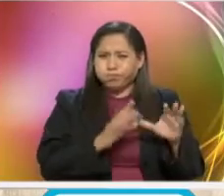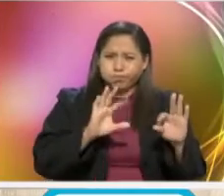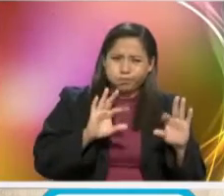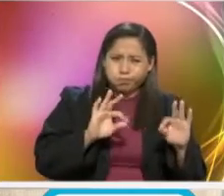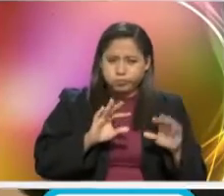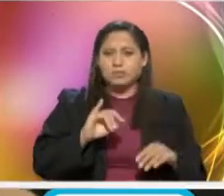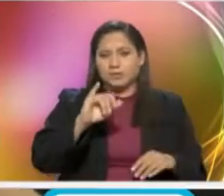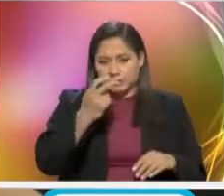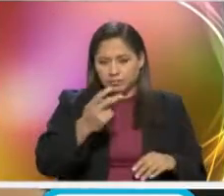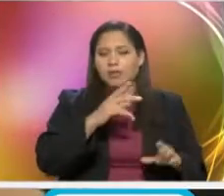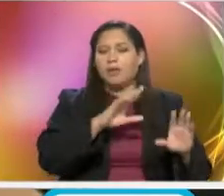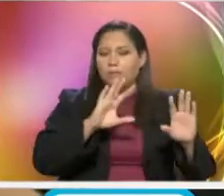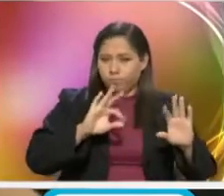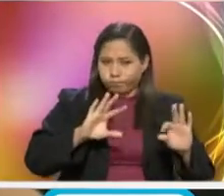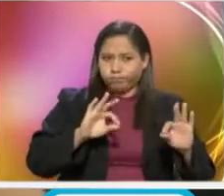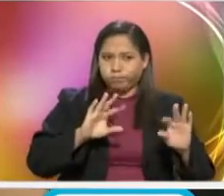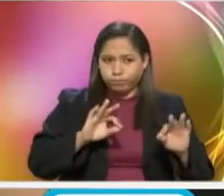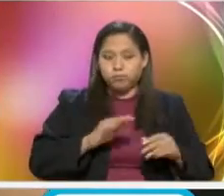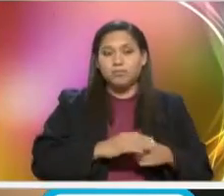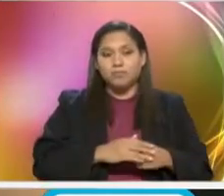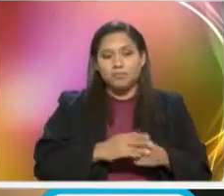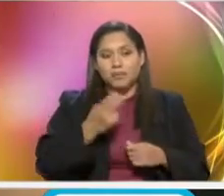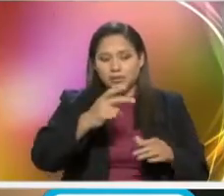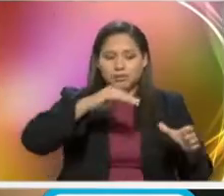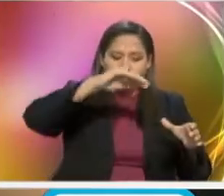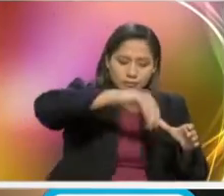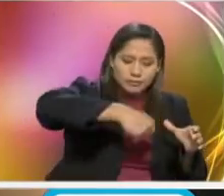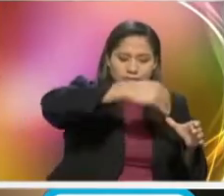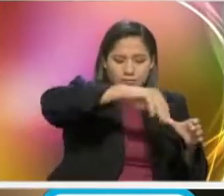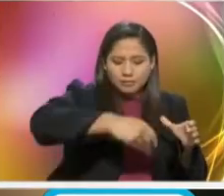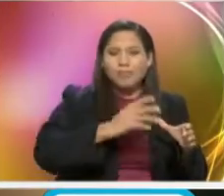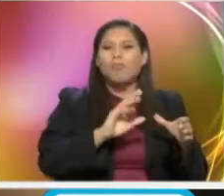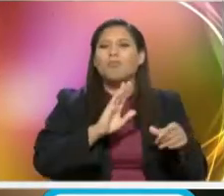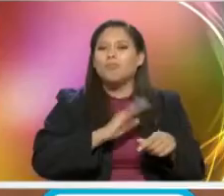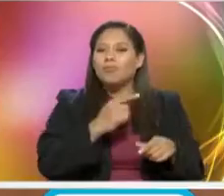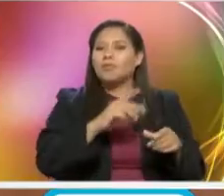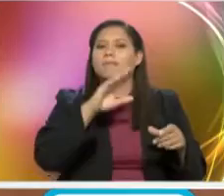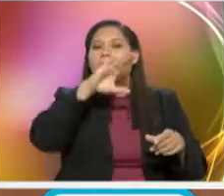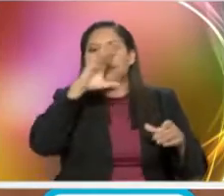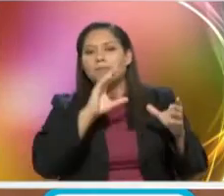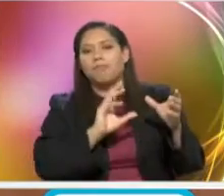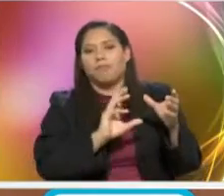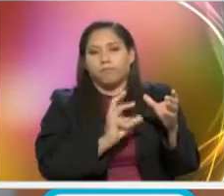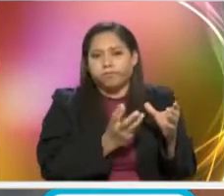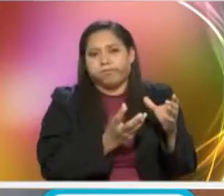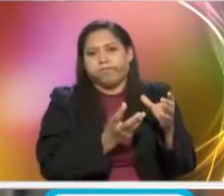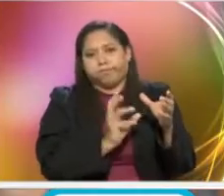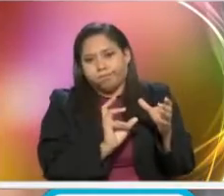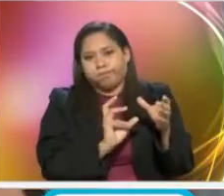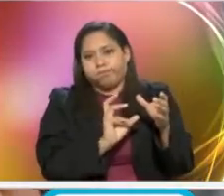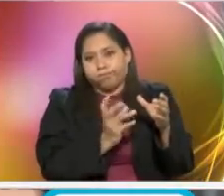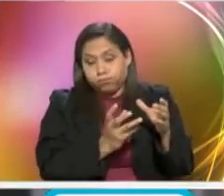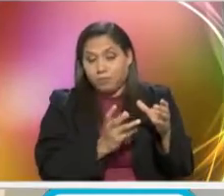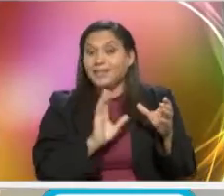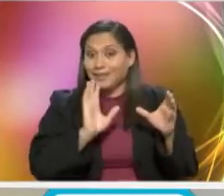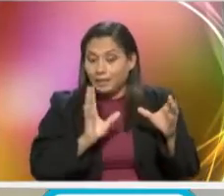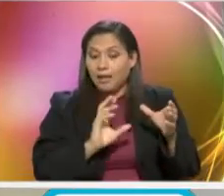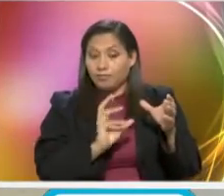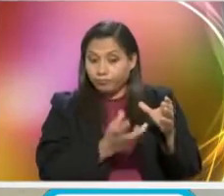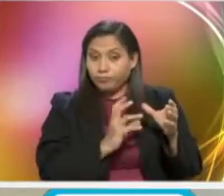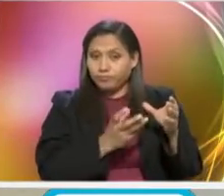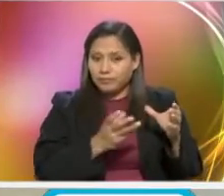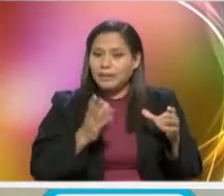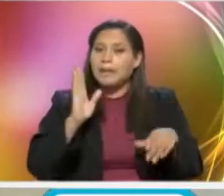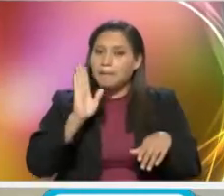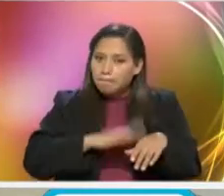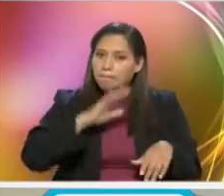exacto. La idea es que Ok. quede muy, muy espeso. Por eso sí va a haber que estarle moviendo, porque se va a atorar el mango. Y una vez que logremos que empiece a dar vueltecitas, podemos ir